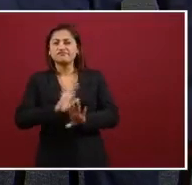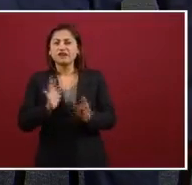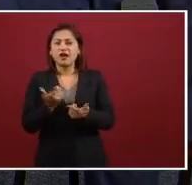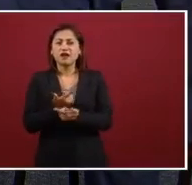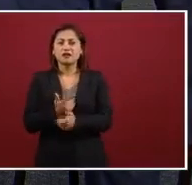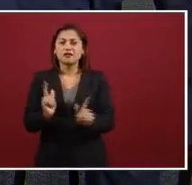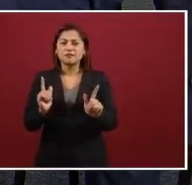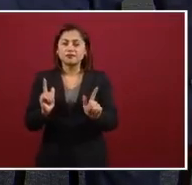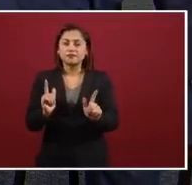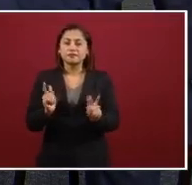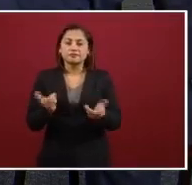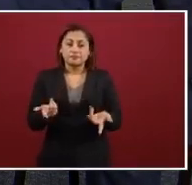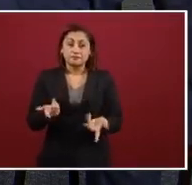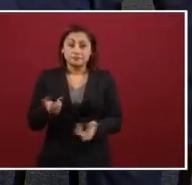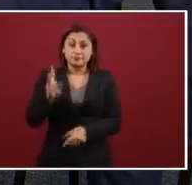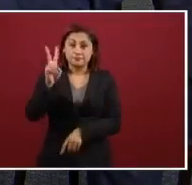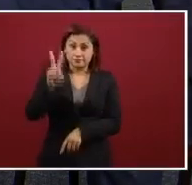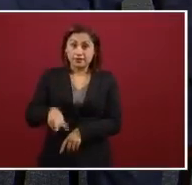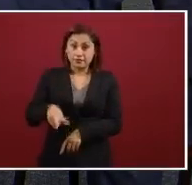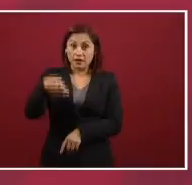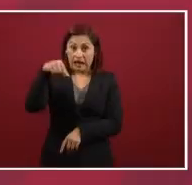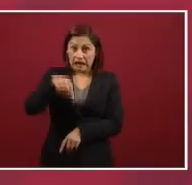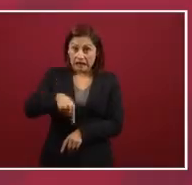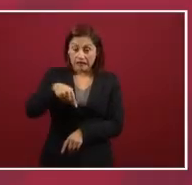pues así era. Entonces